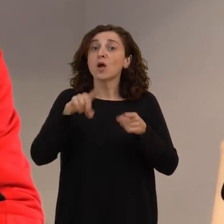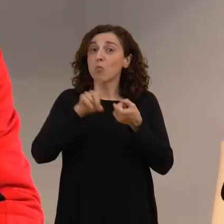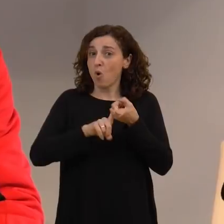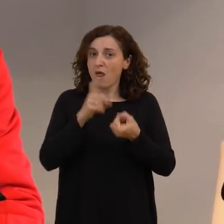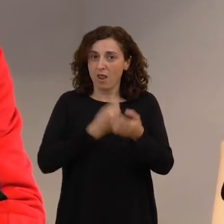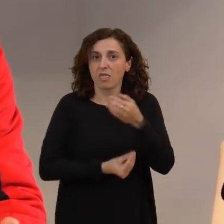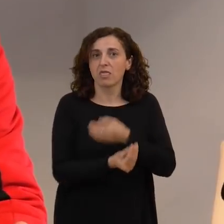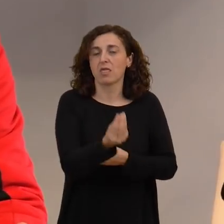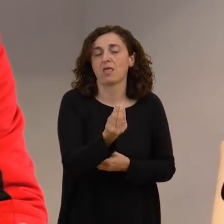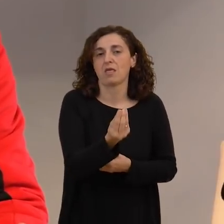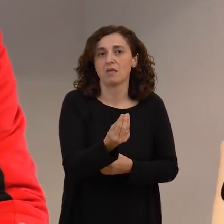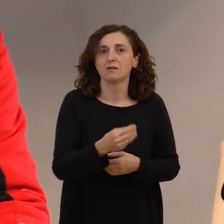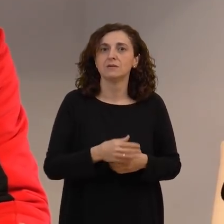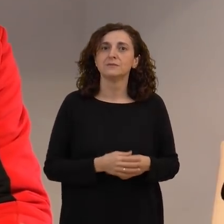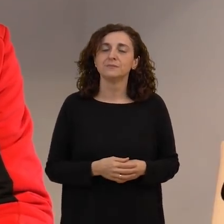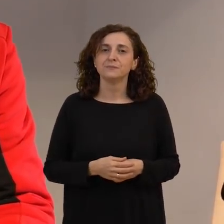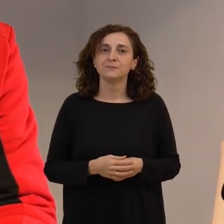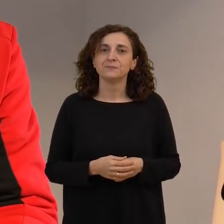luz.